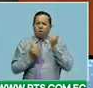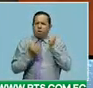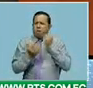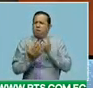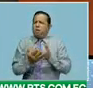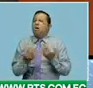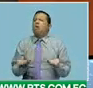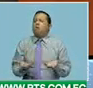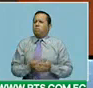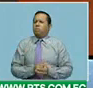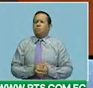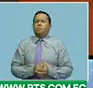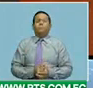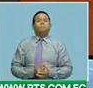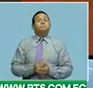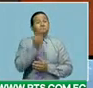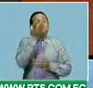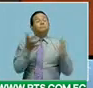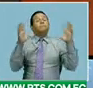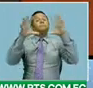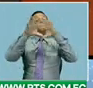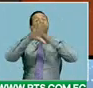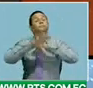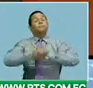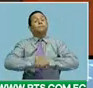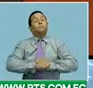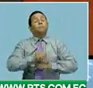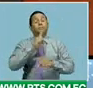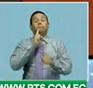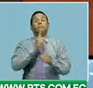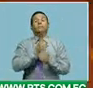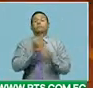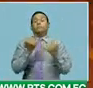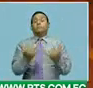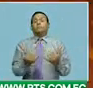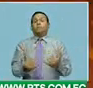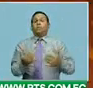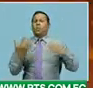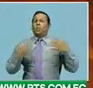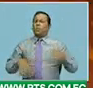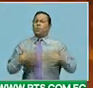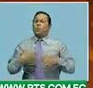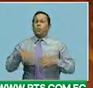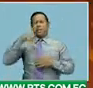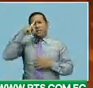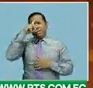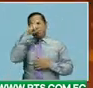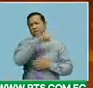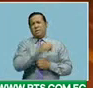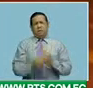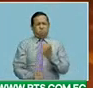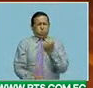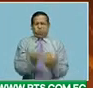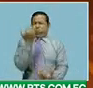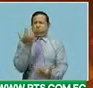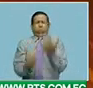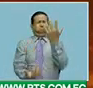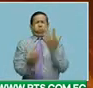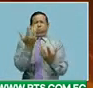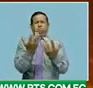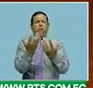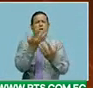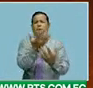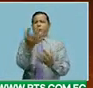las autoridades? Muy buenas noches. Prácticamente ha sido bastante complejo sofocar las llamas en las inmediaciones de